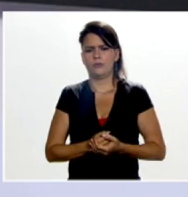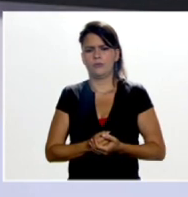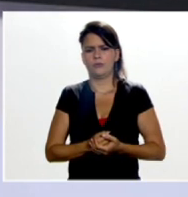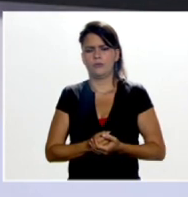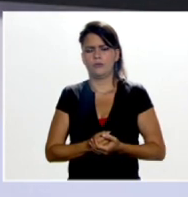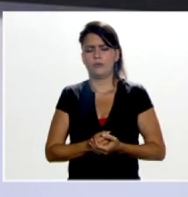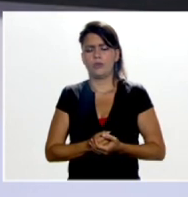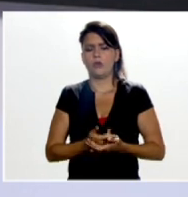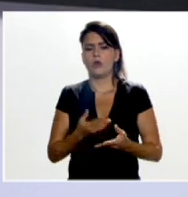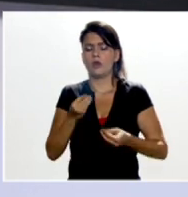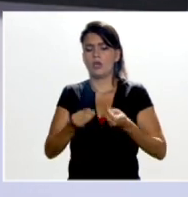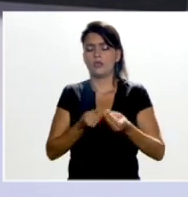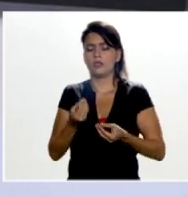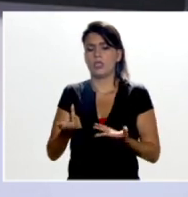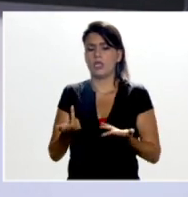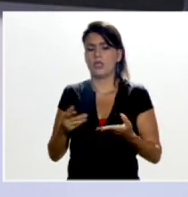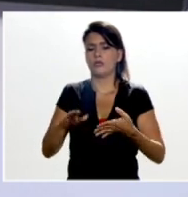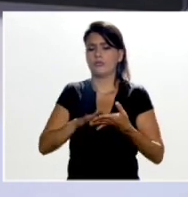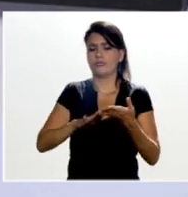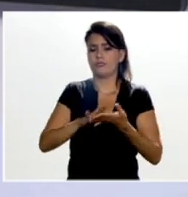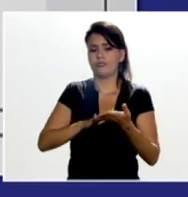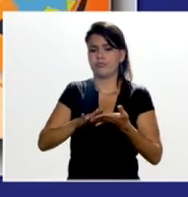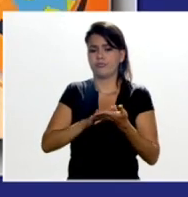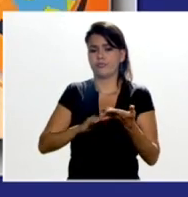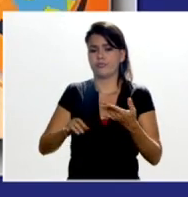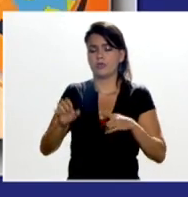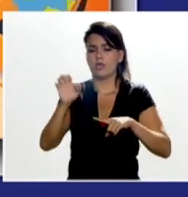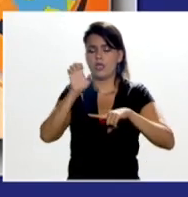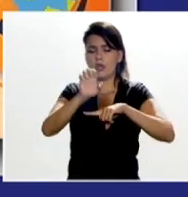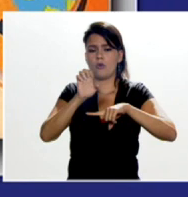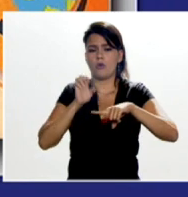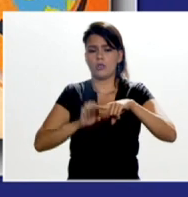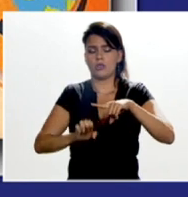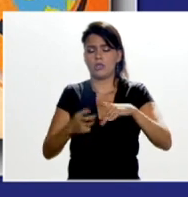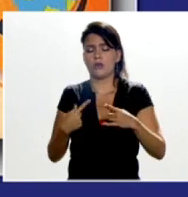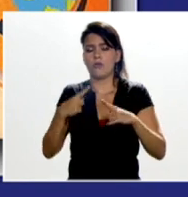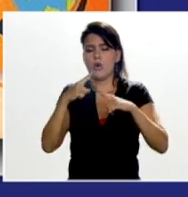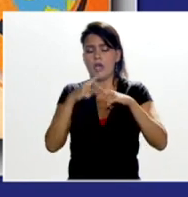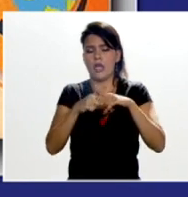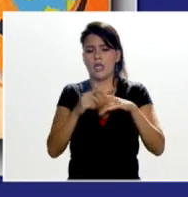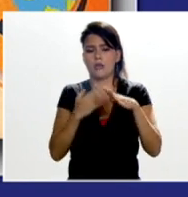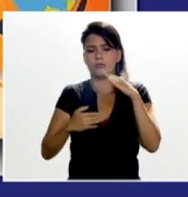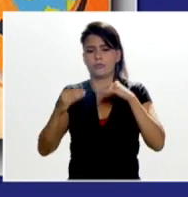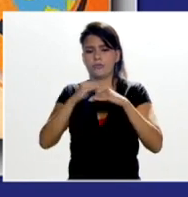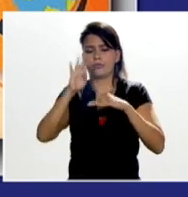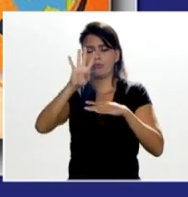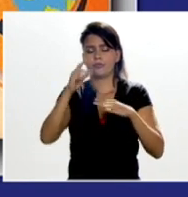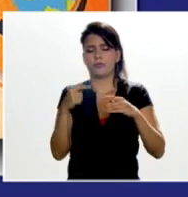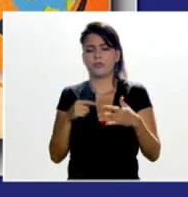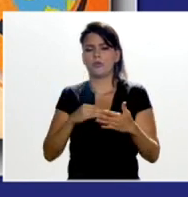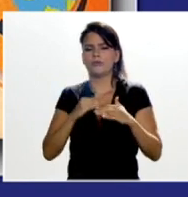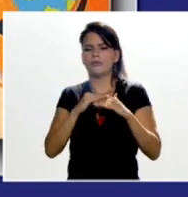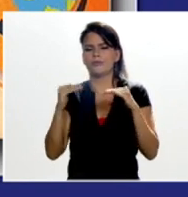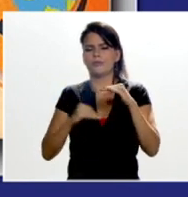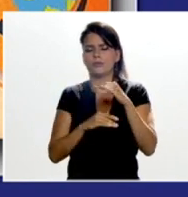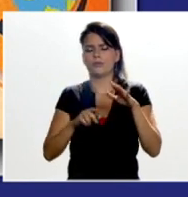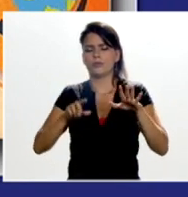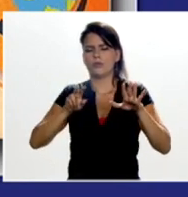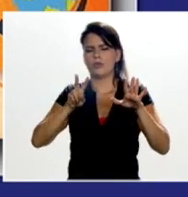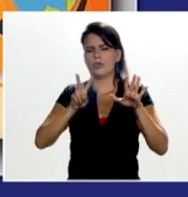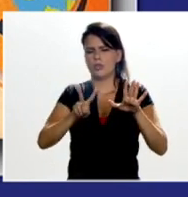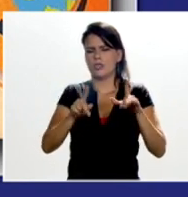Lo que permite resolver ecuaciones como esta otra, x cuadrado sobre 7 igual a menos